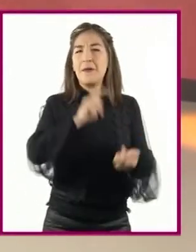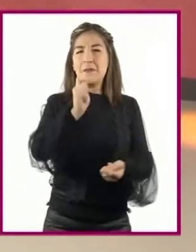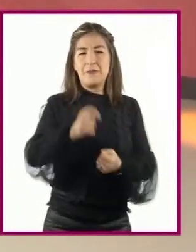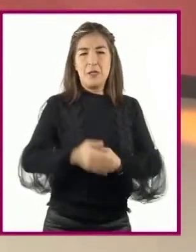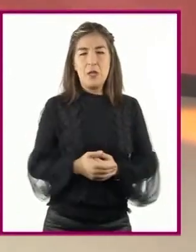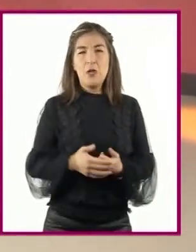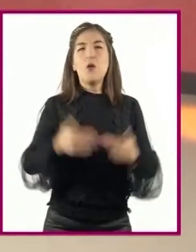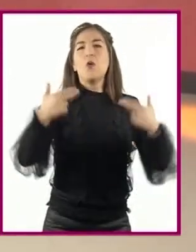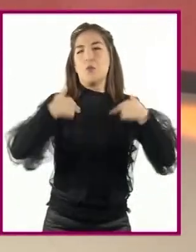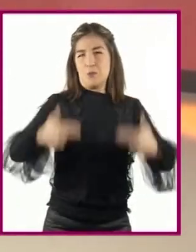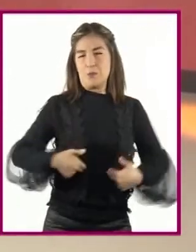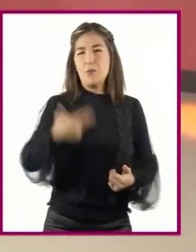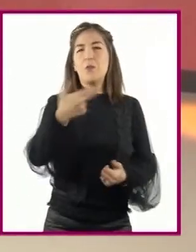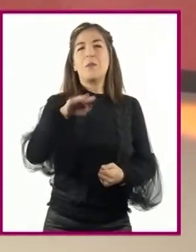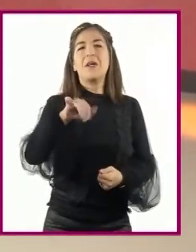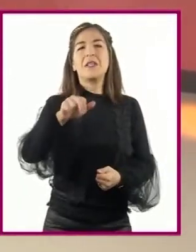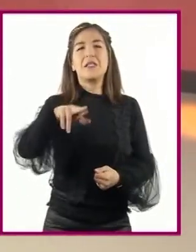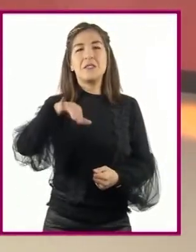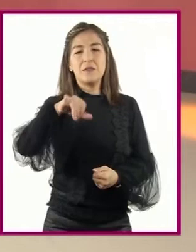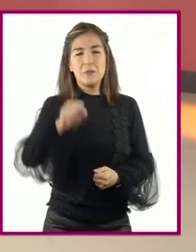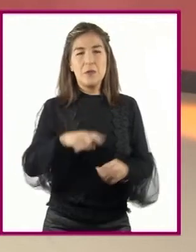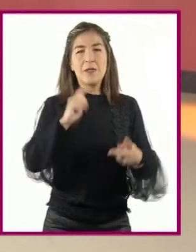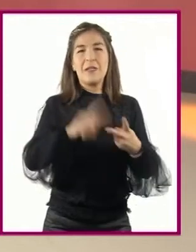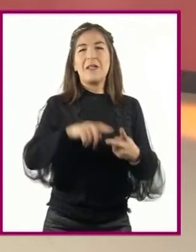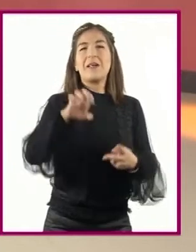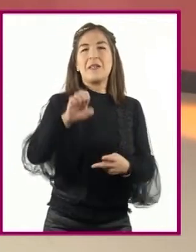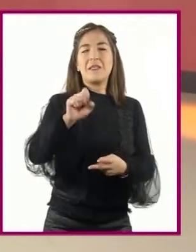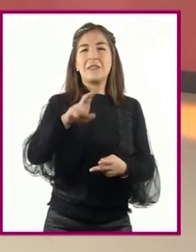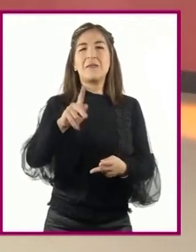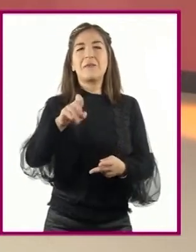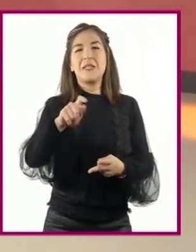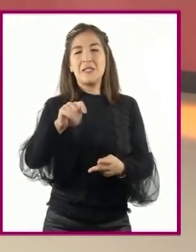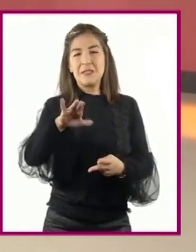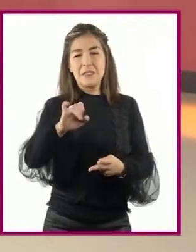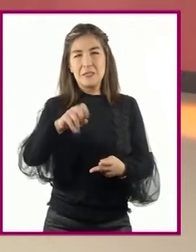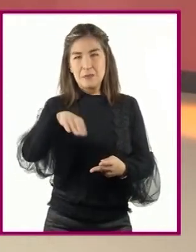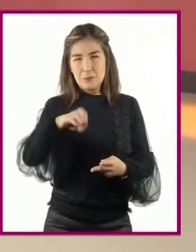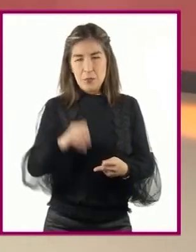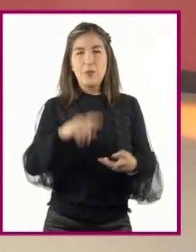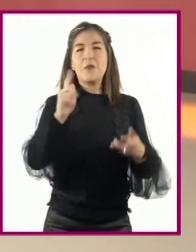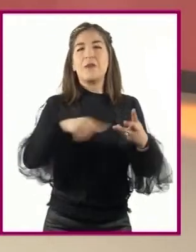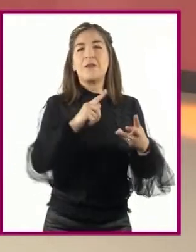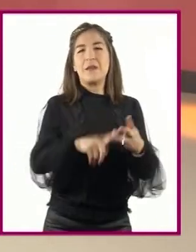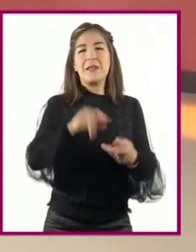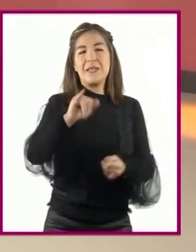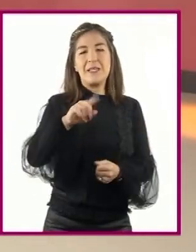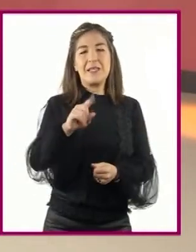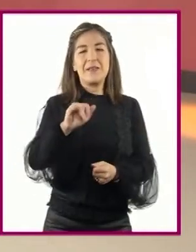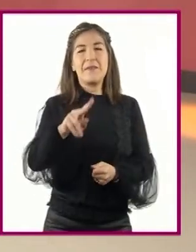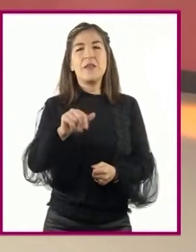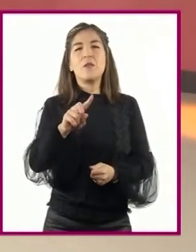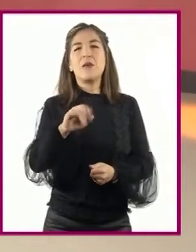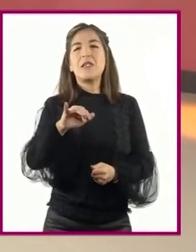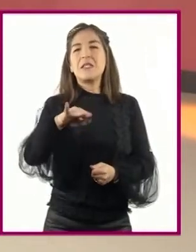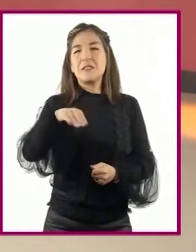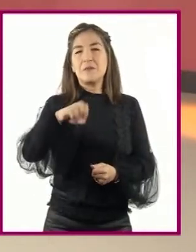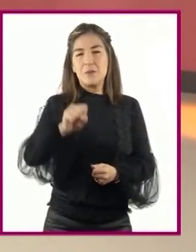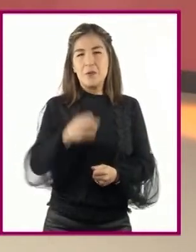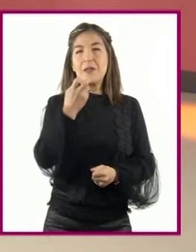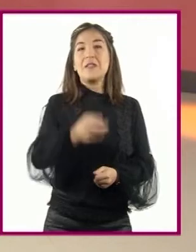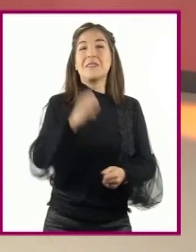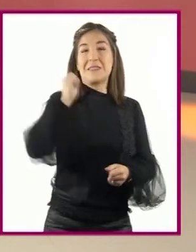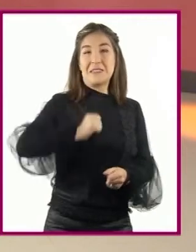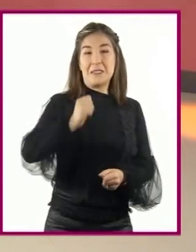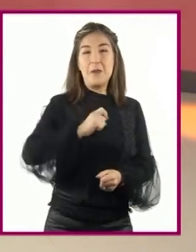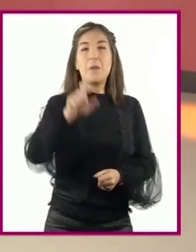el humanismo, el escepticismo y el individualismo. A pesar de vivir en el siglo XXI,